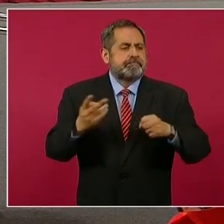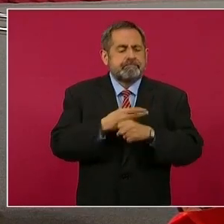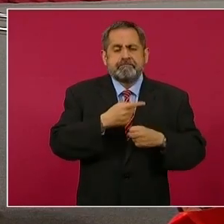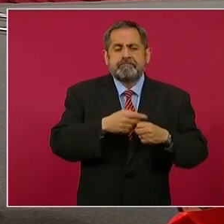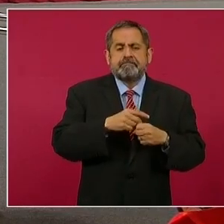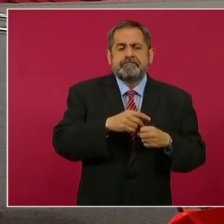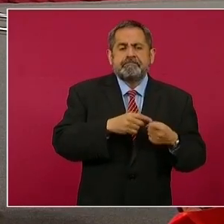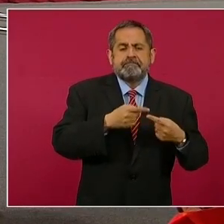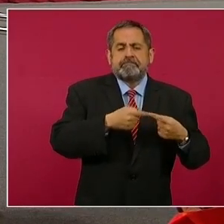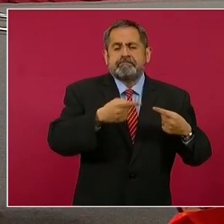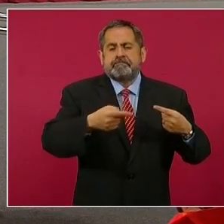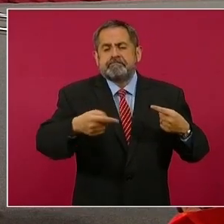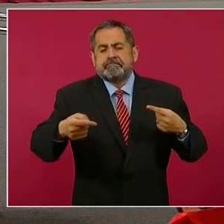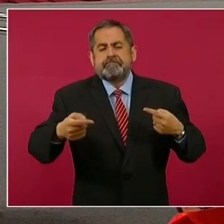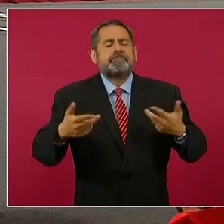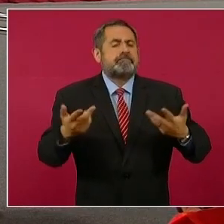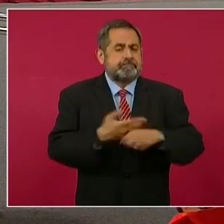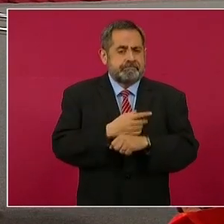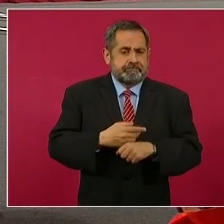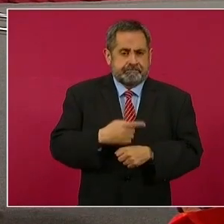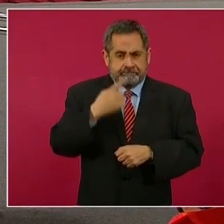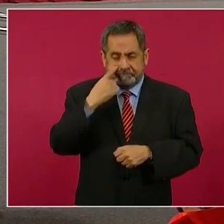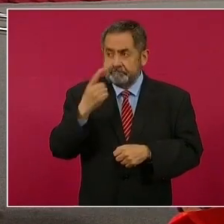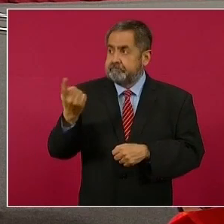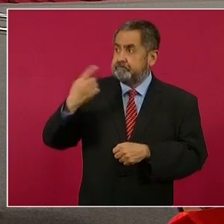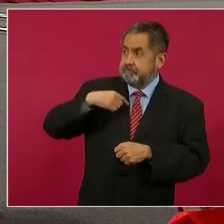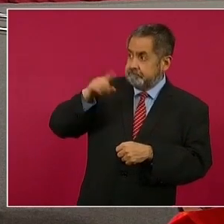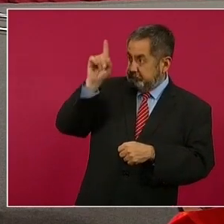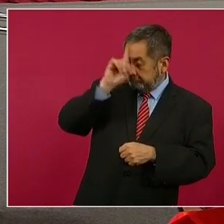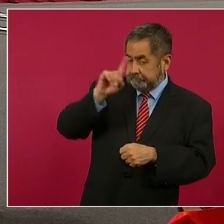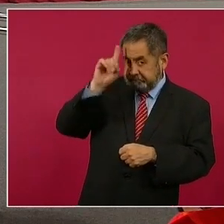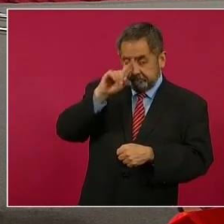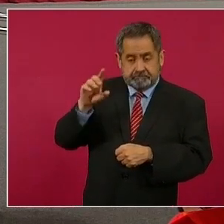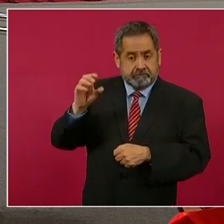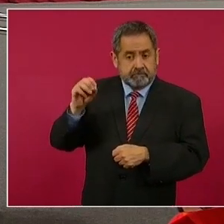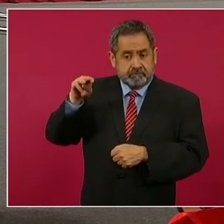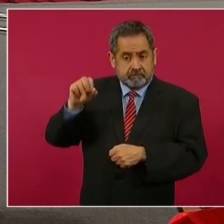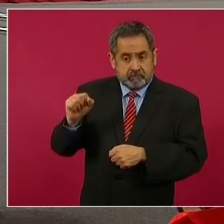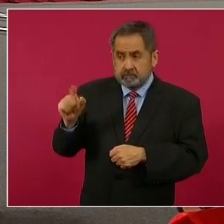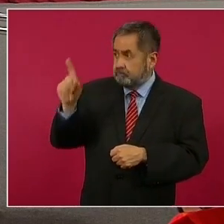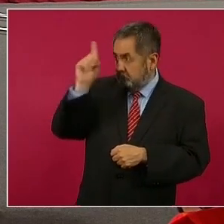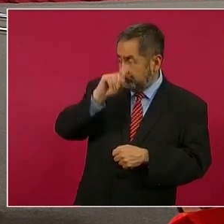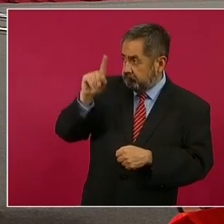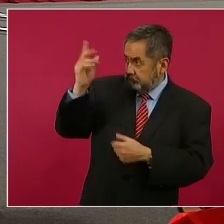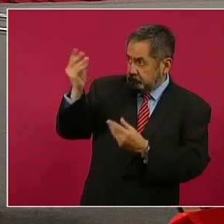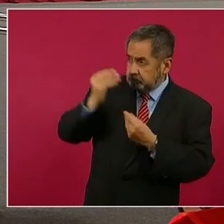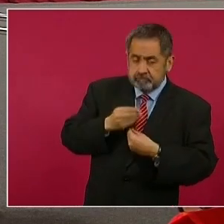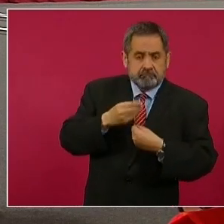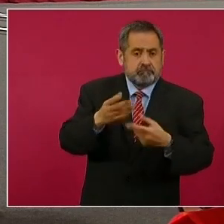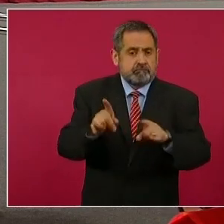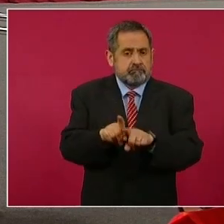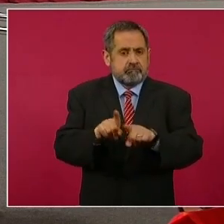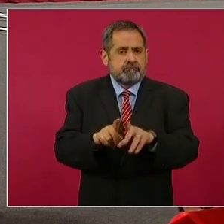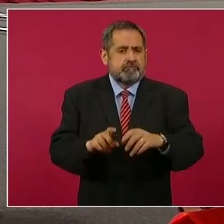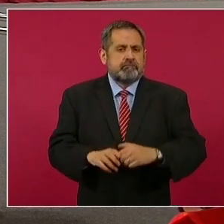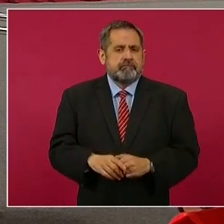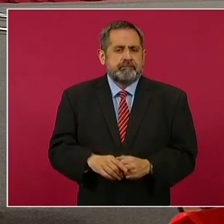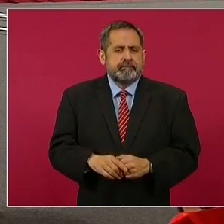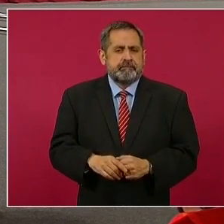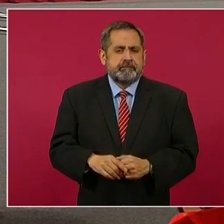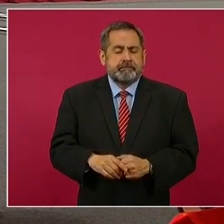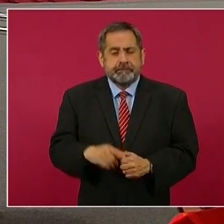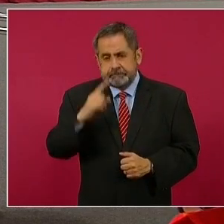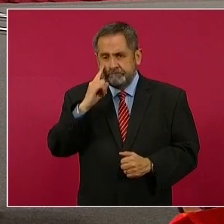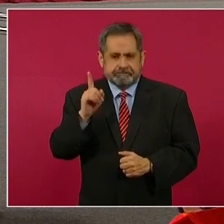del 21 de enero, es el resumen de las recomendaciones de la Organización Mundial de la Salud. Explico brevemente la gráfica o